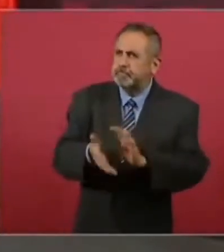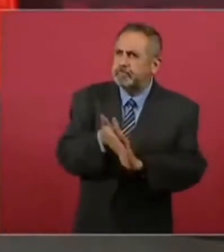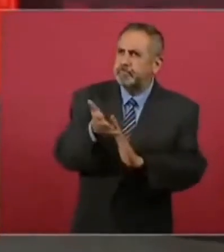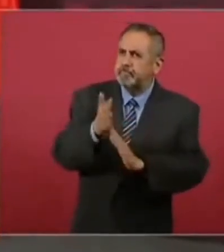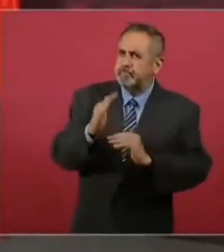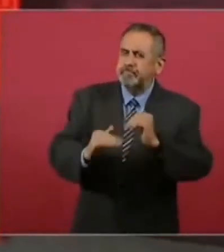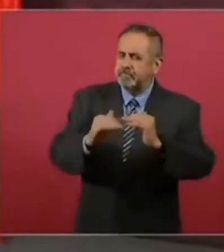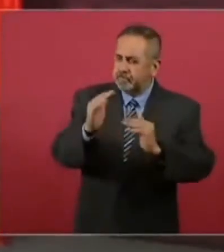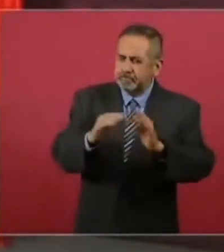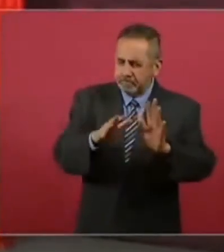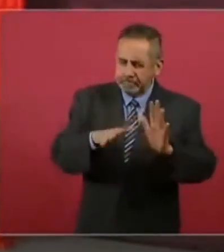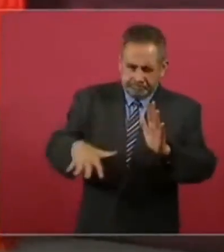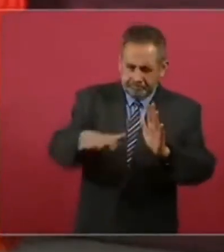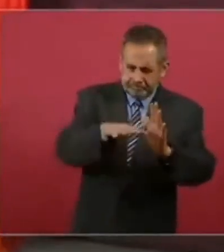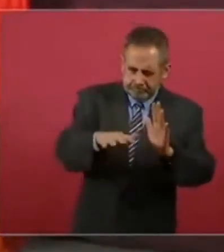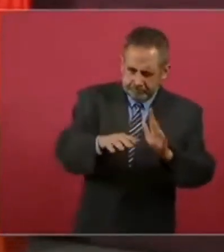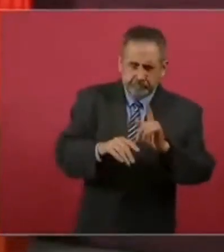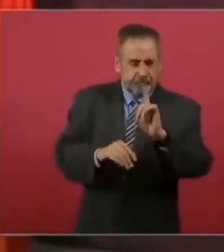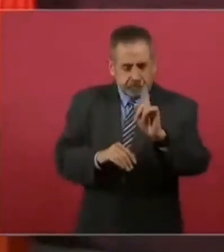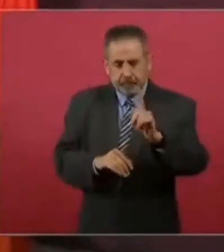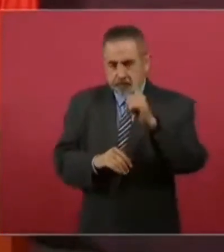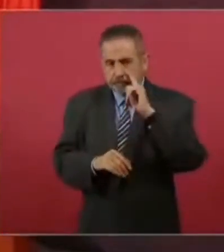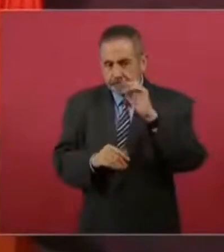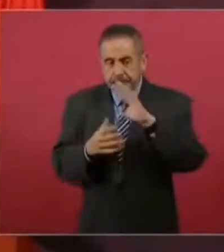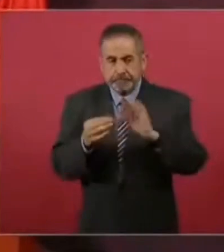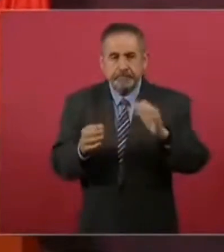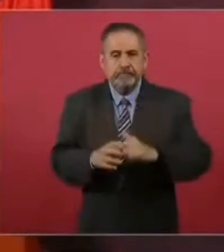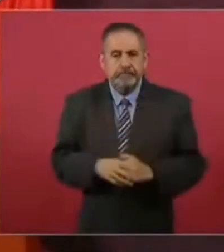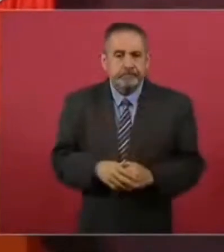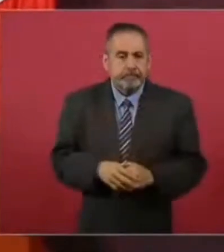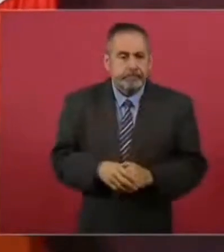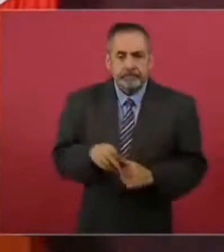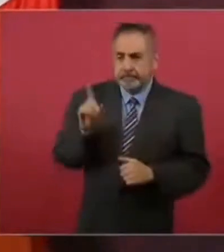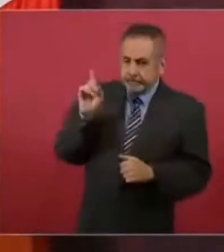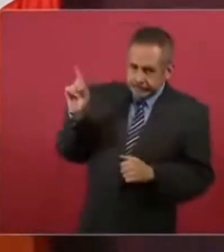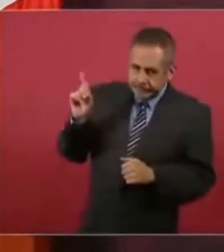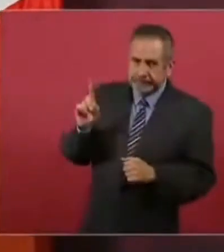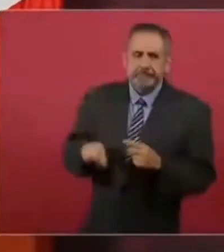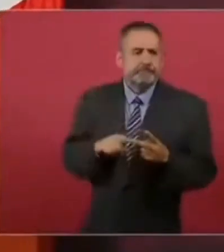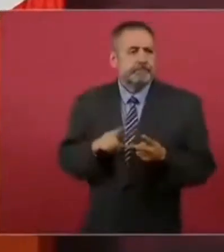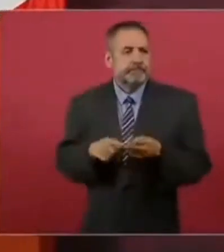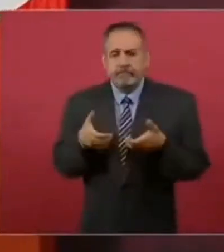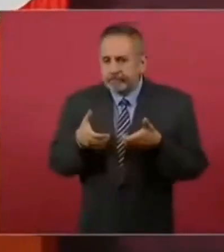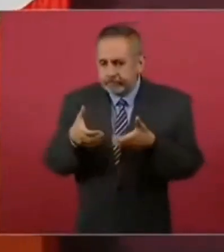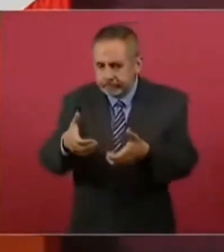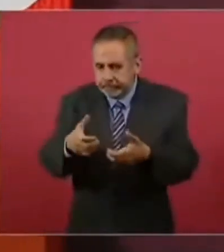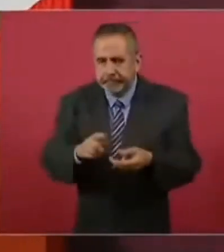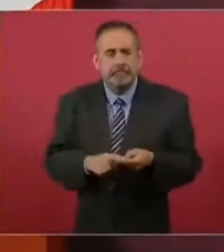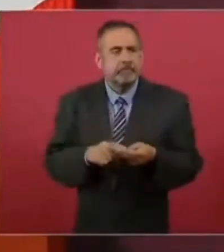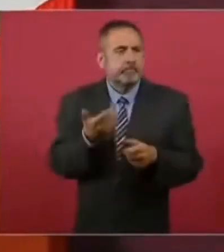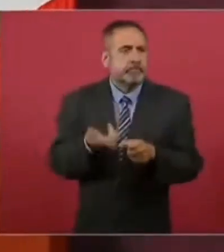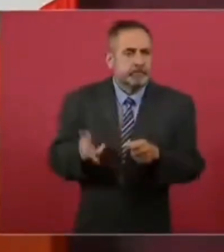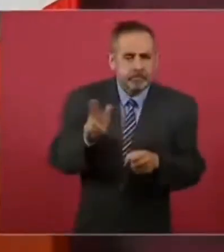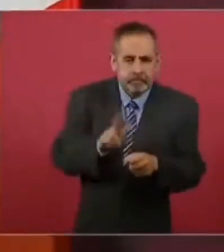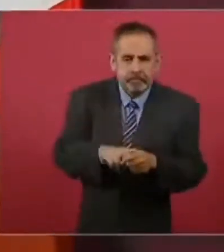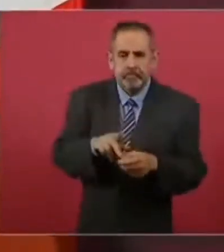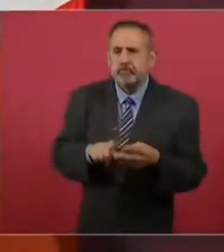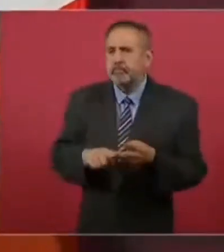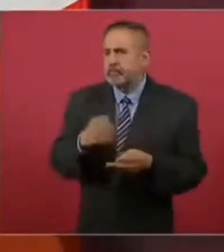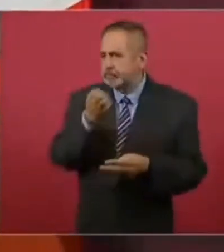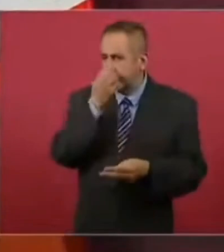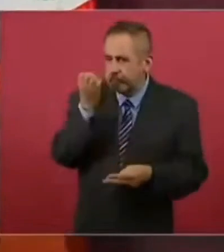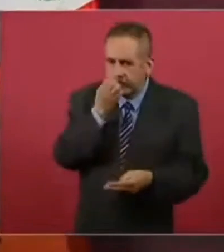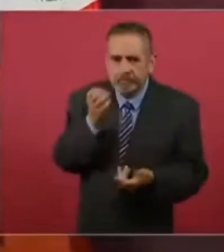estas obras, como también se hacen caminos, se hacen hospitales, se hacen escuelas,